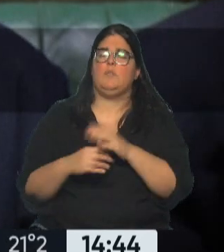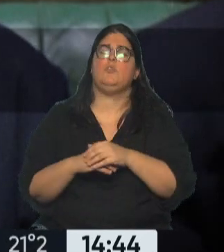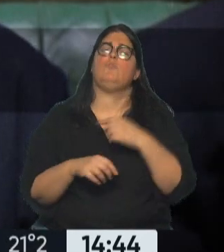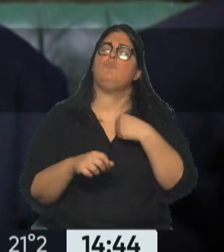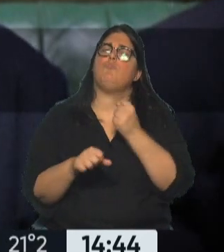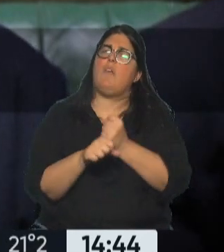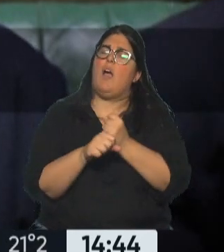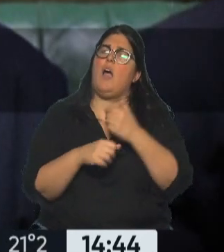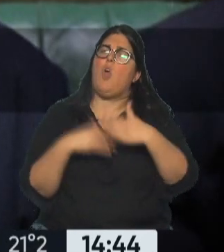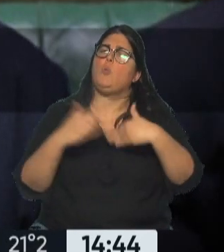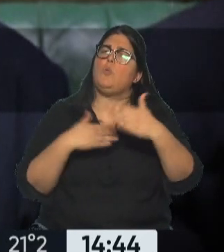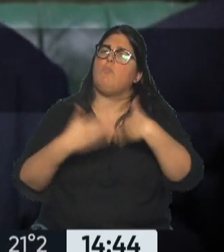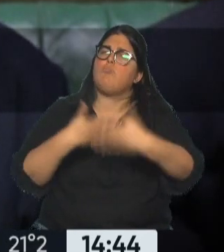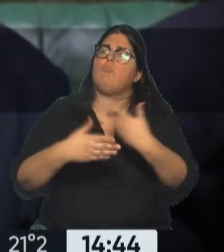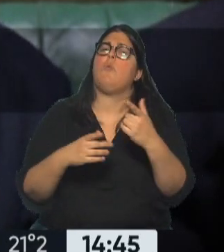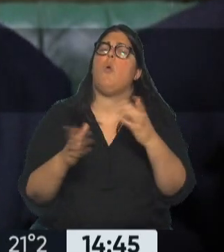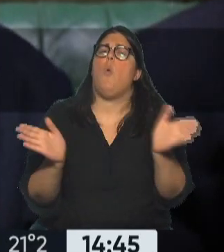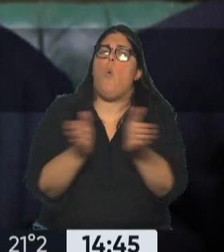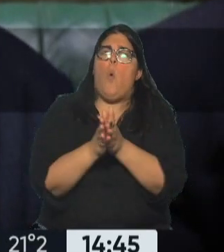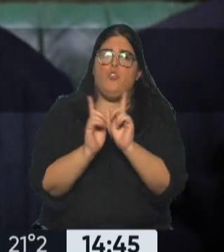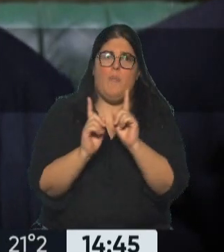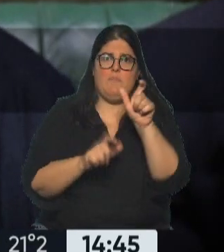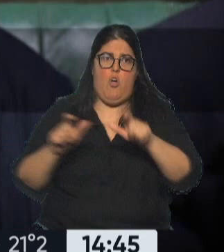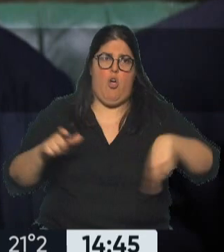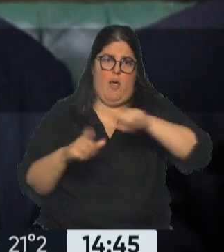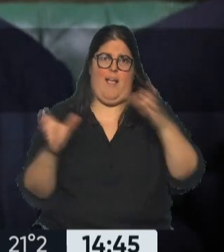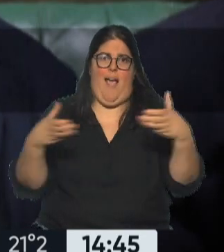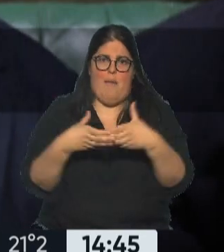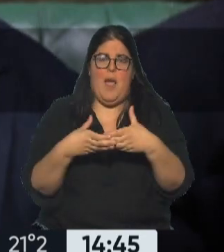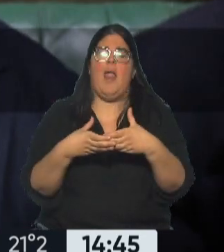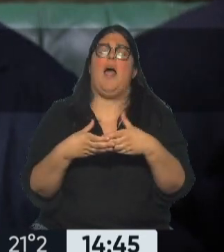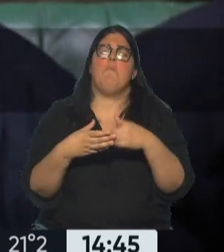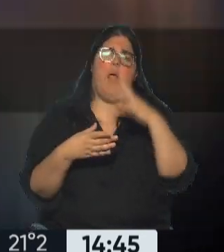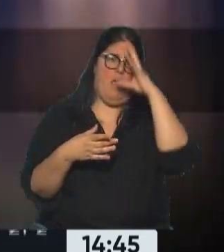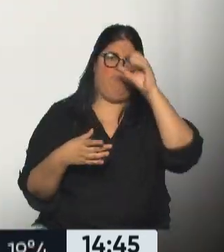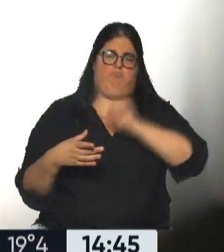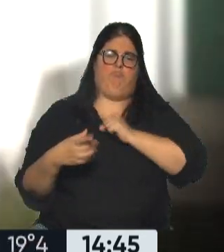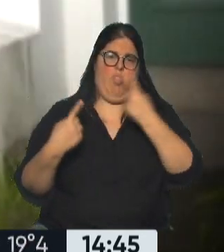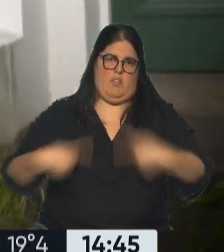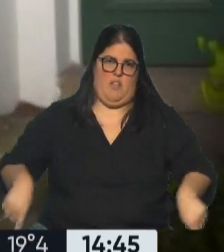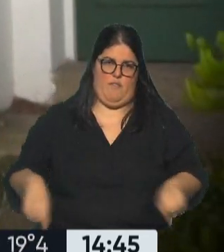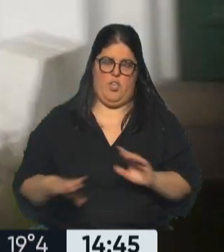work constructively with all members of this House to tackle the challenges we face.